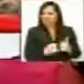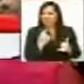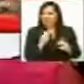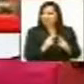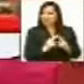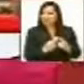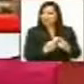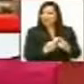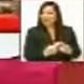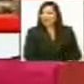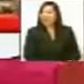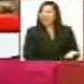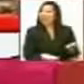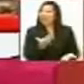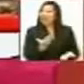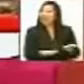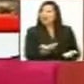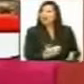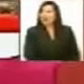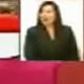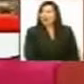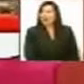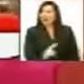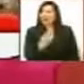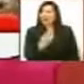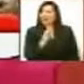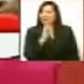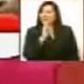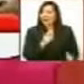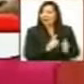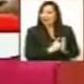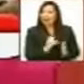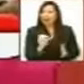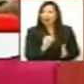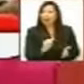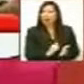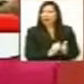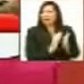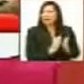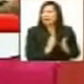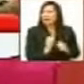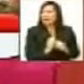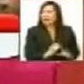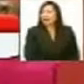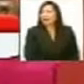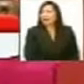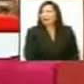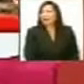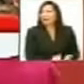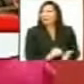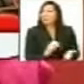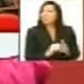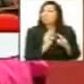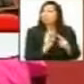primera sesión que ha hecho un balance acerca de la corrupción, si se ha agravado o si las medidas de transparencia han hecho que sea efectivamente